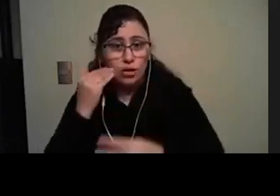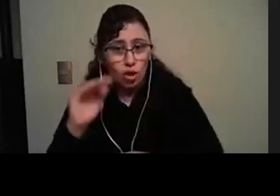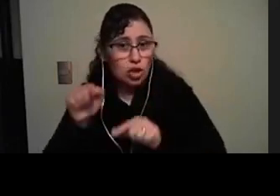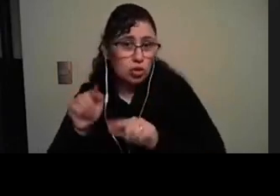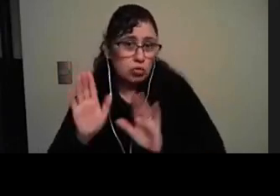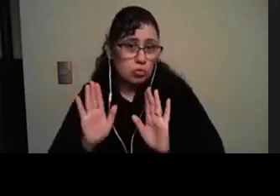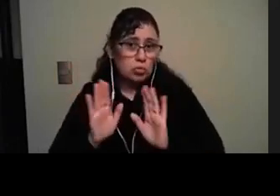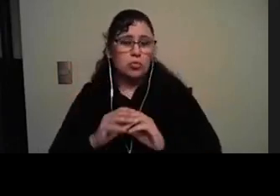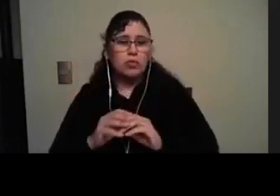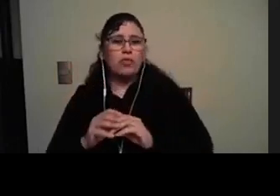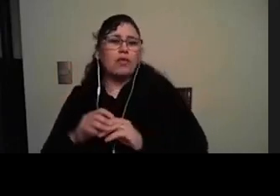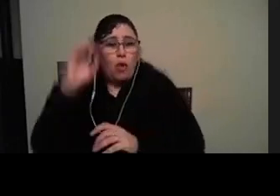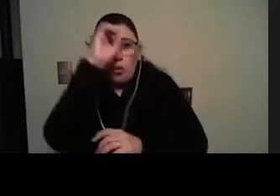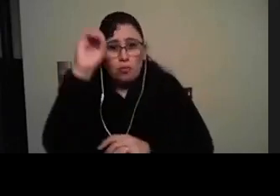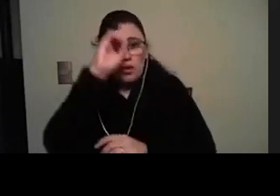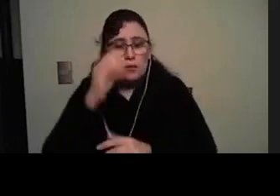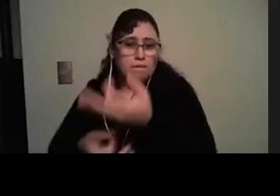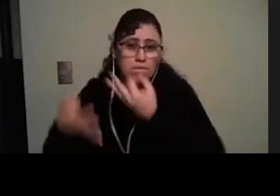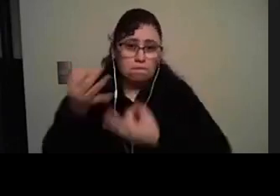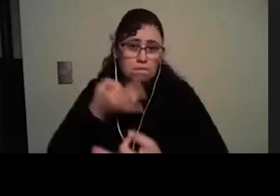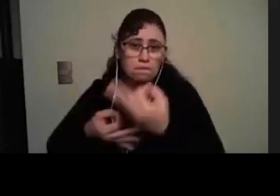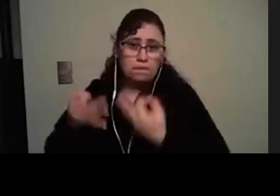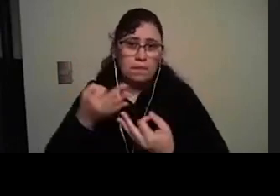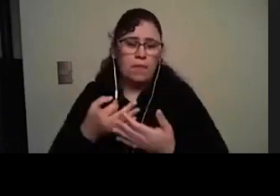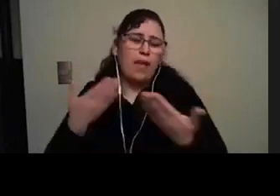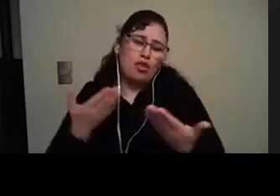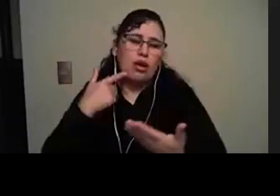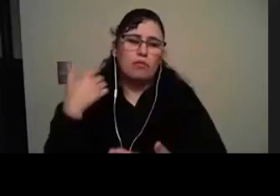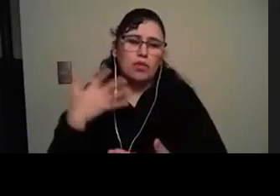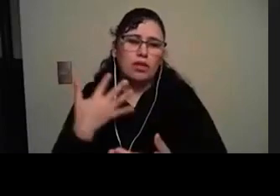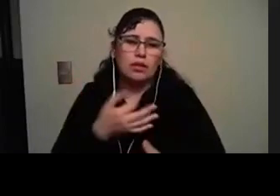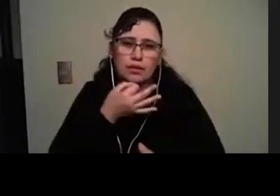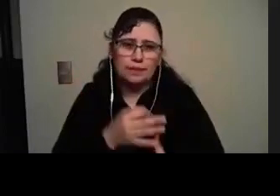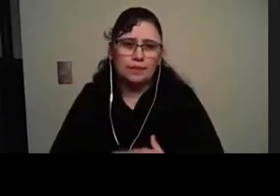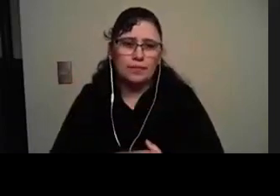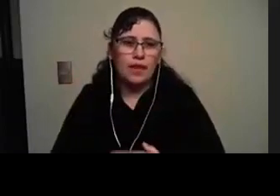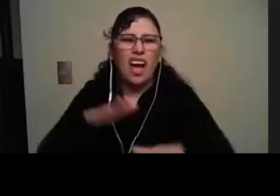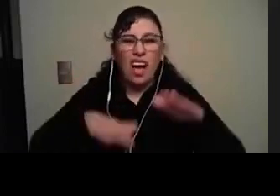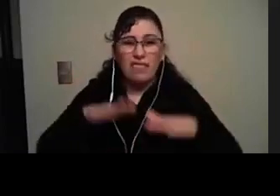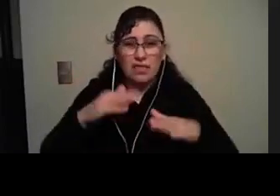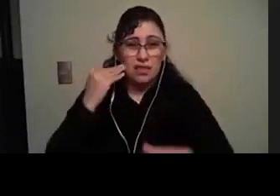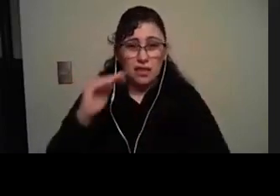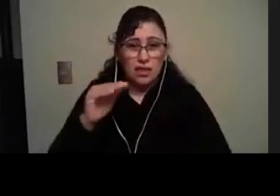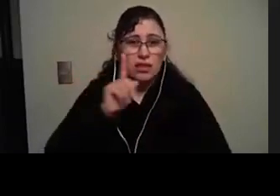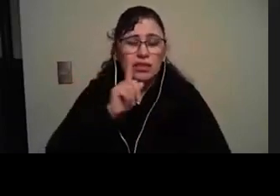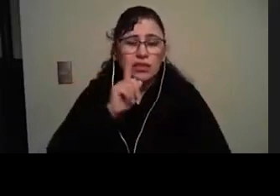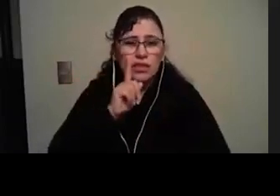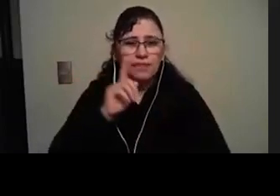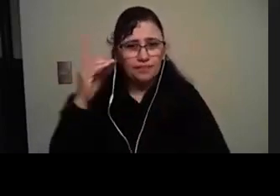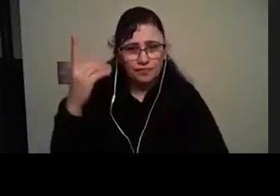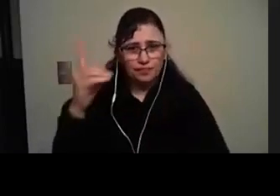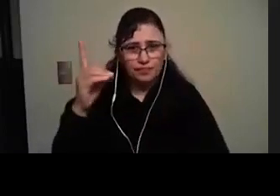las opiniones son posibles, ¿ya? Es importante destacar que a pesar de que los niños muchas veces tienen algún grado de